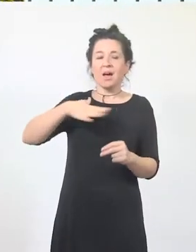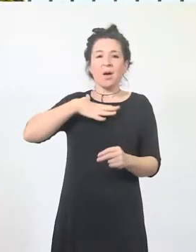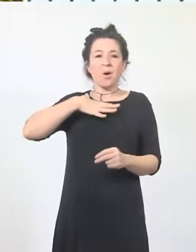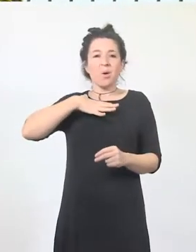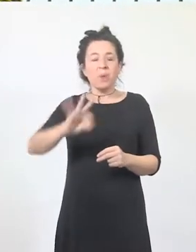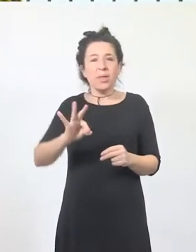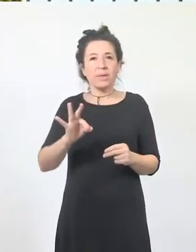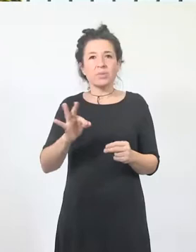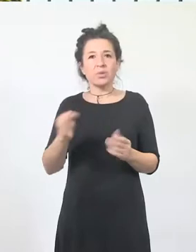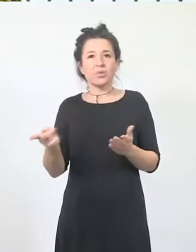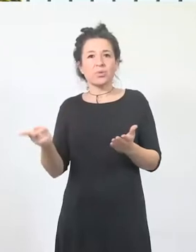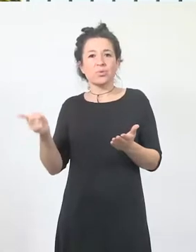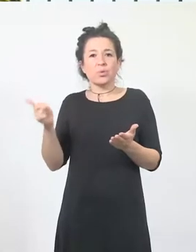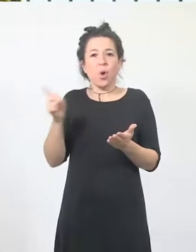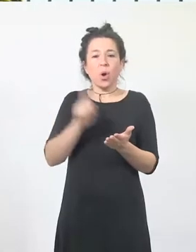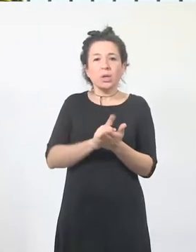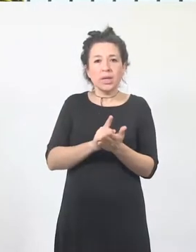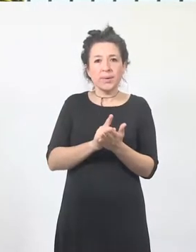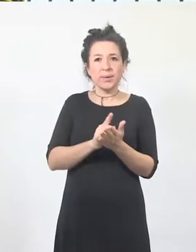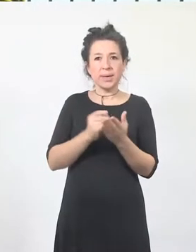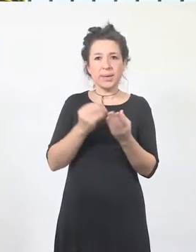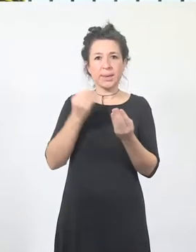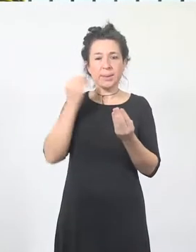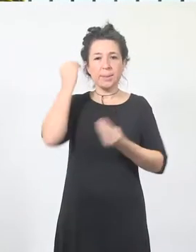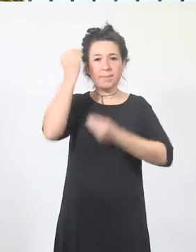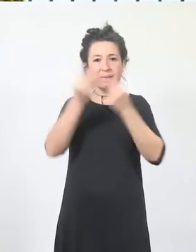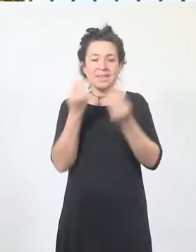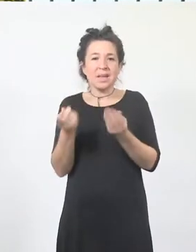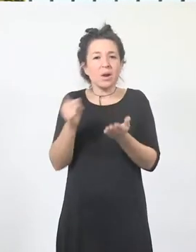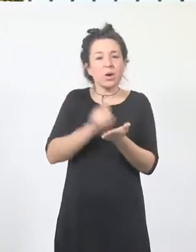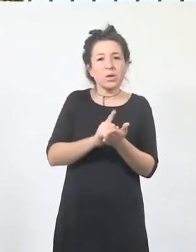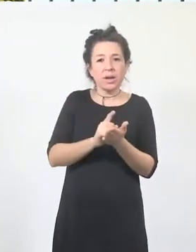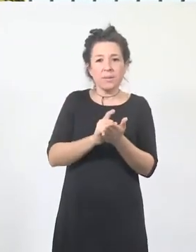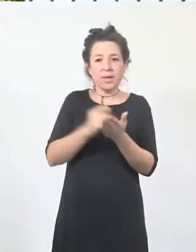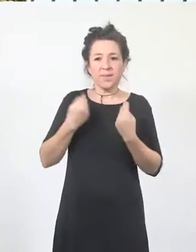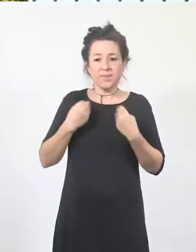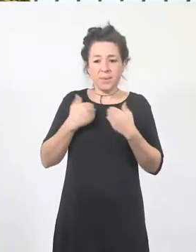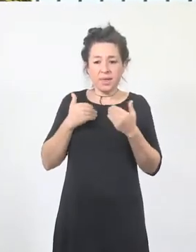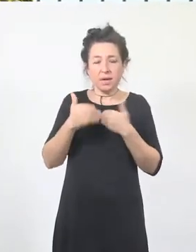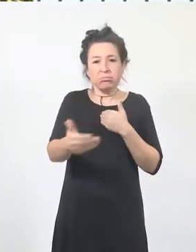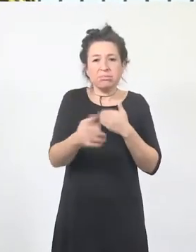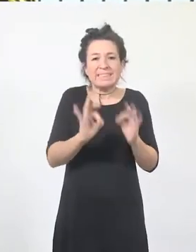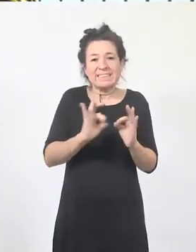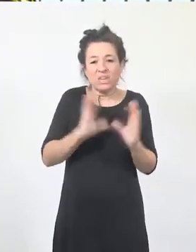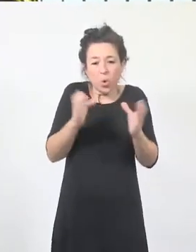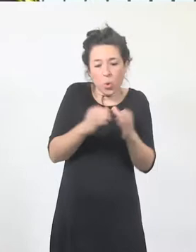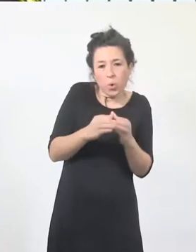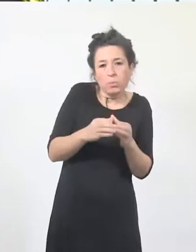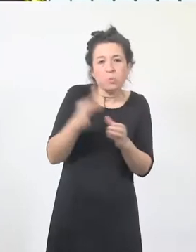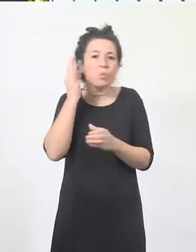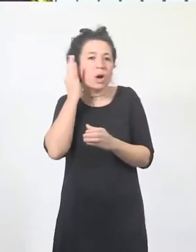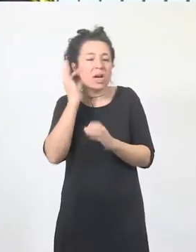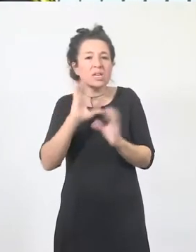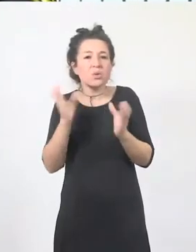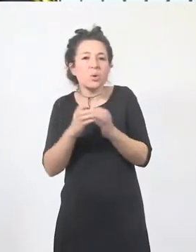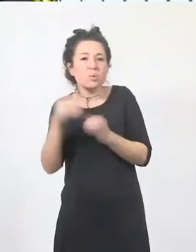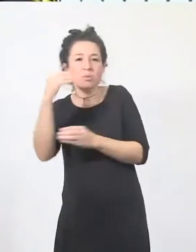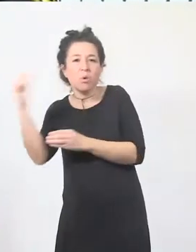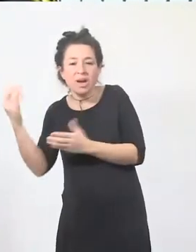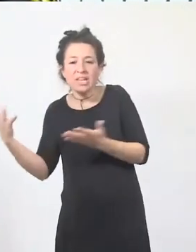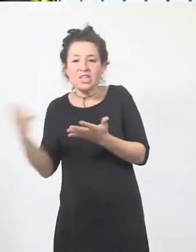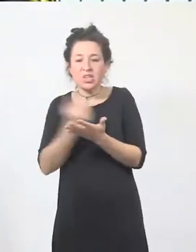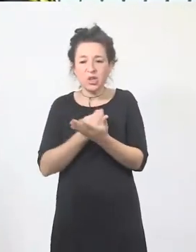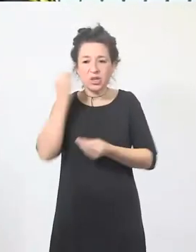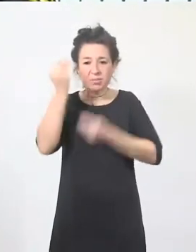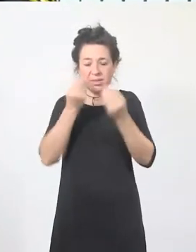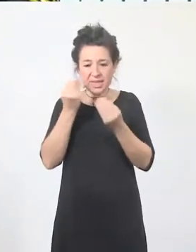podíamos replantear nuestras vidas, sobre todo los grupos, mujeres, jóvenes, todo el mundo ha empezado